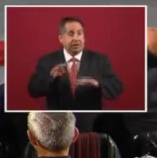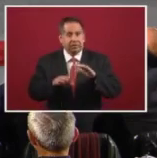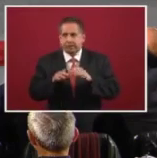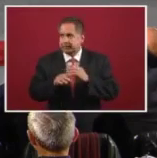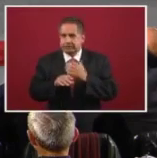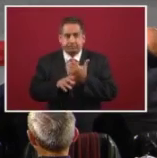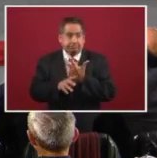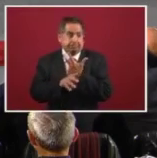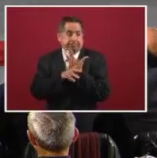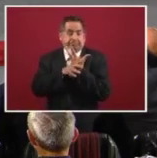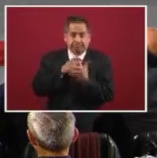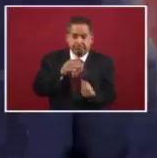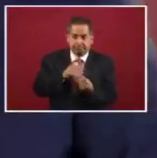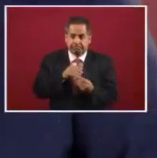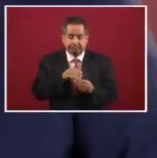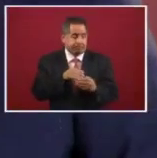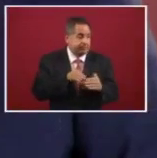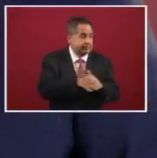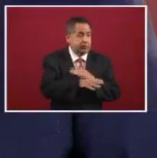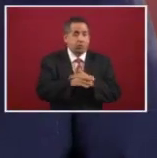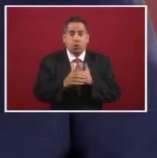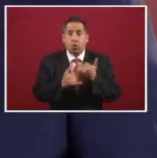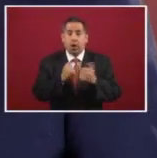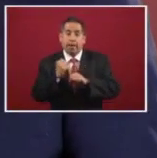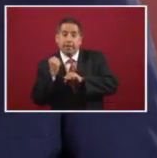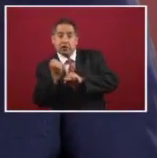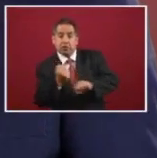me vaya un rato al béisbol, ¿sí?